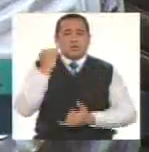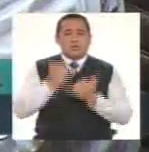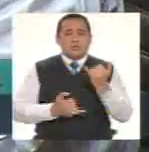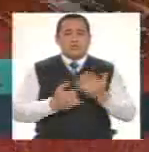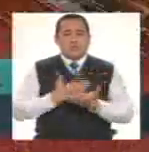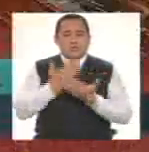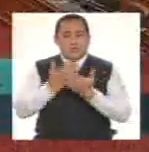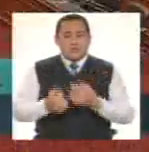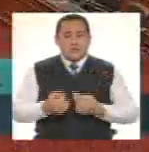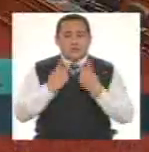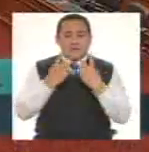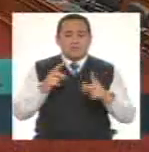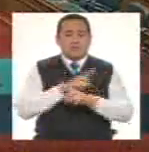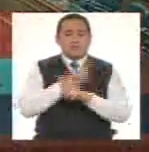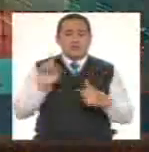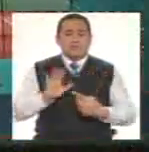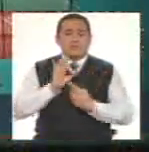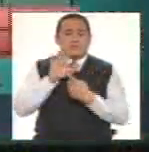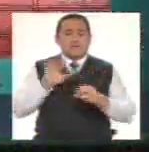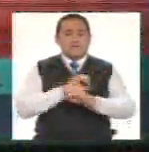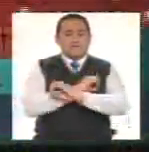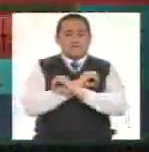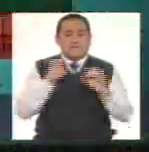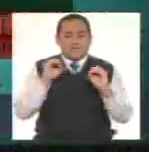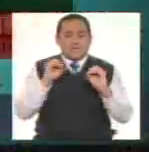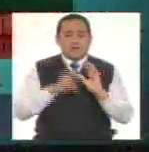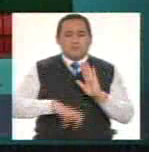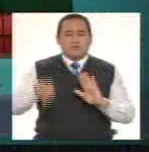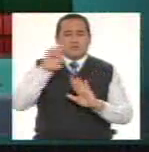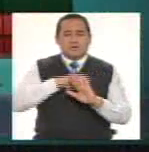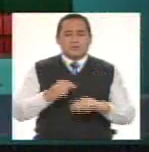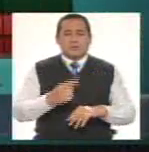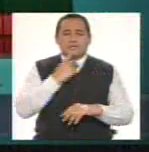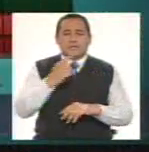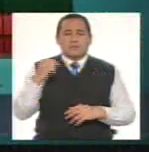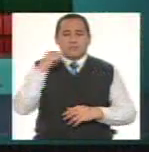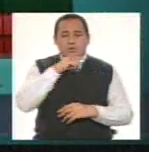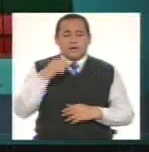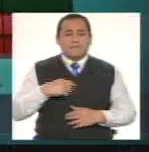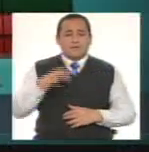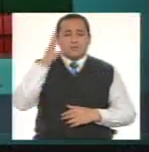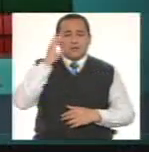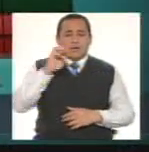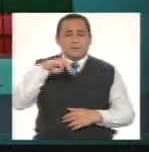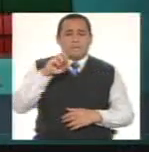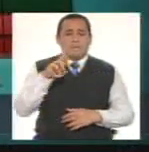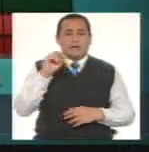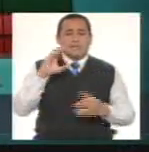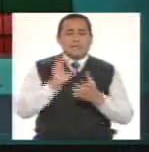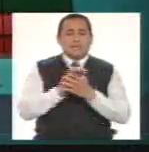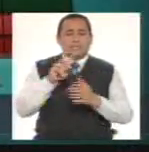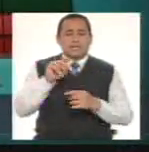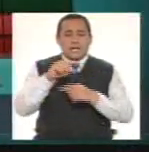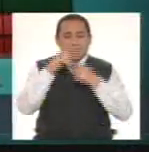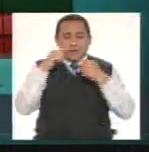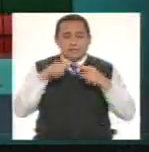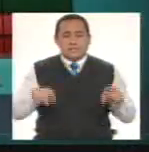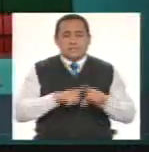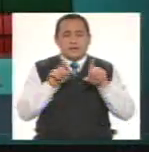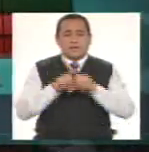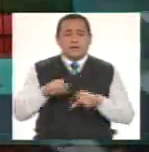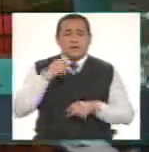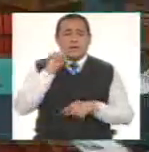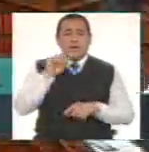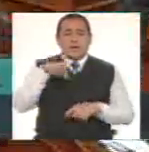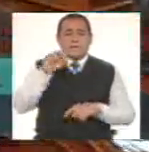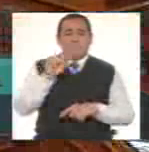lugar de escala, por no haber presentado ningún proyecto, se ubican la parlamentaria fujimorista Marta Chávez y el congresista oficialista